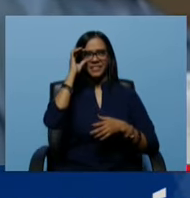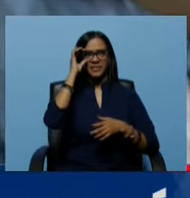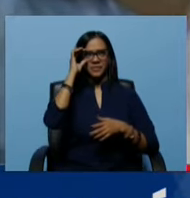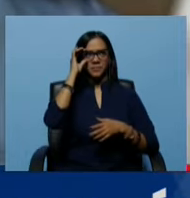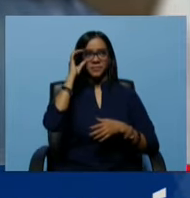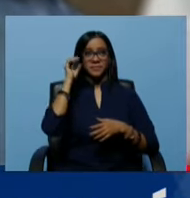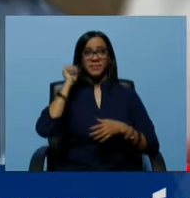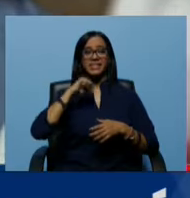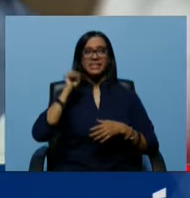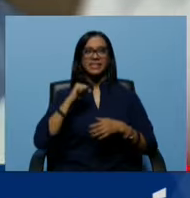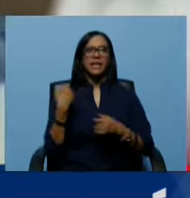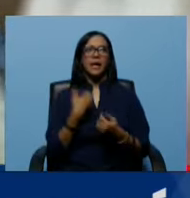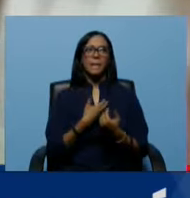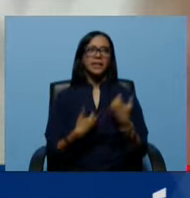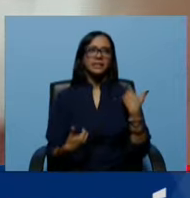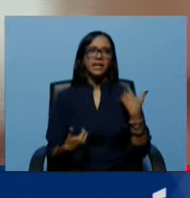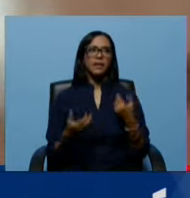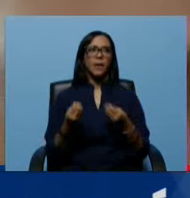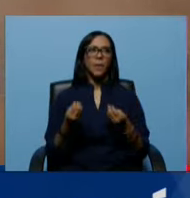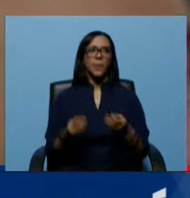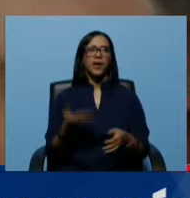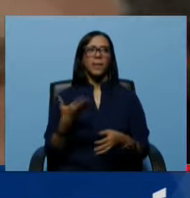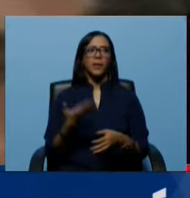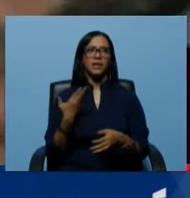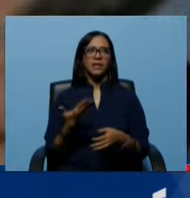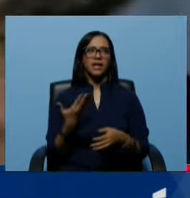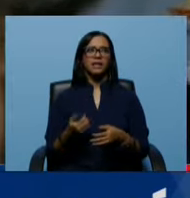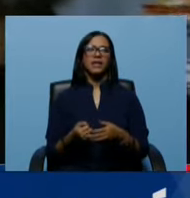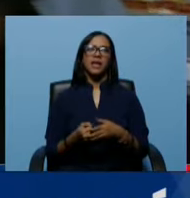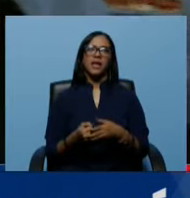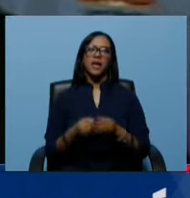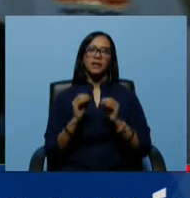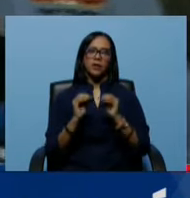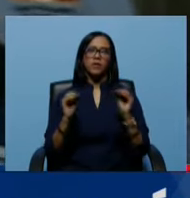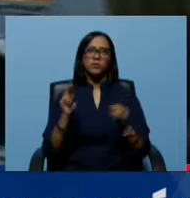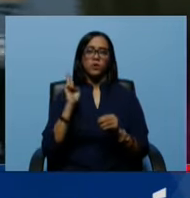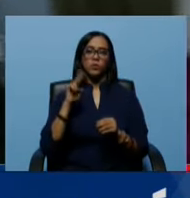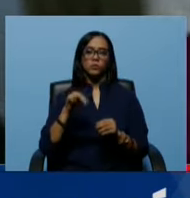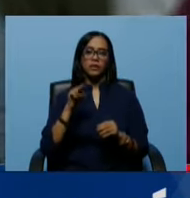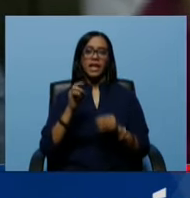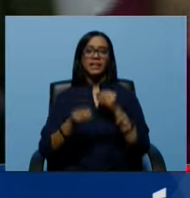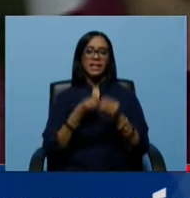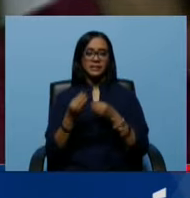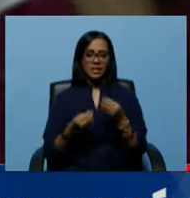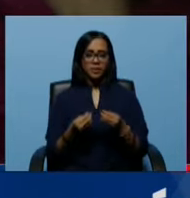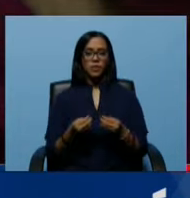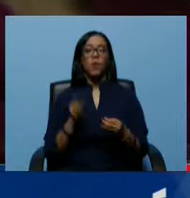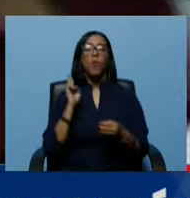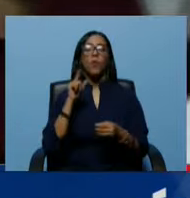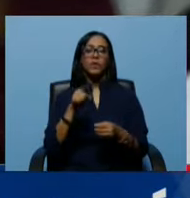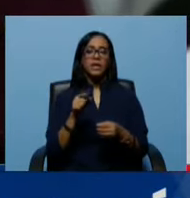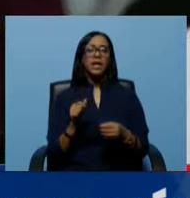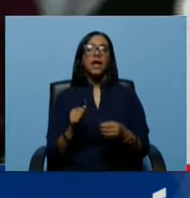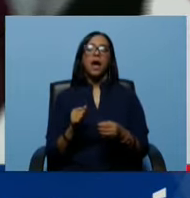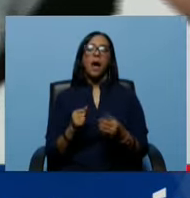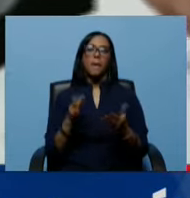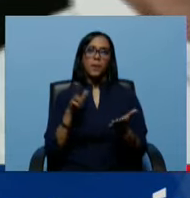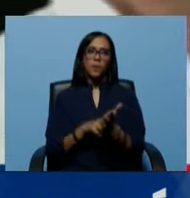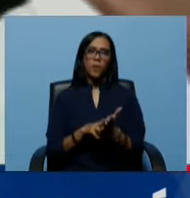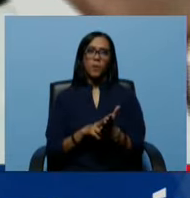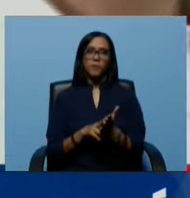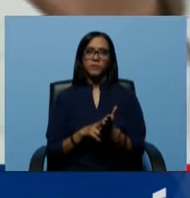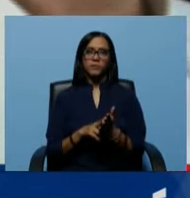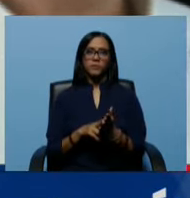Sí, presidente, muy importante este anuncio que usted está haciendo, porque justamente usted aprobó una cantidad